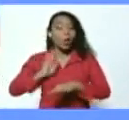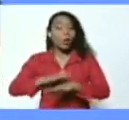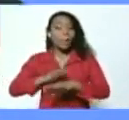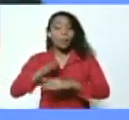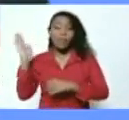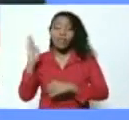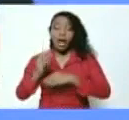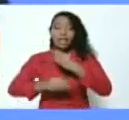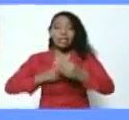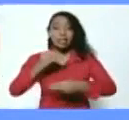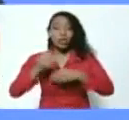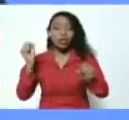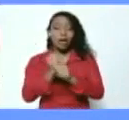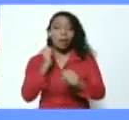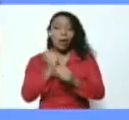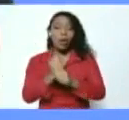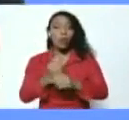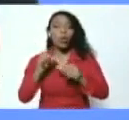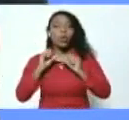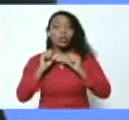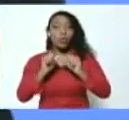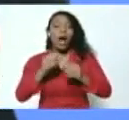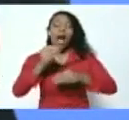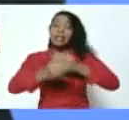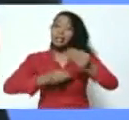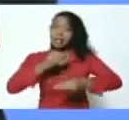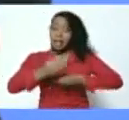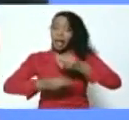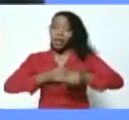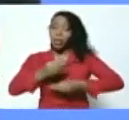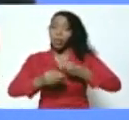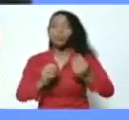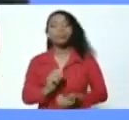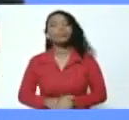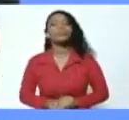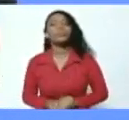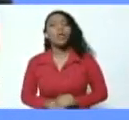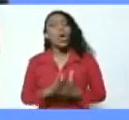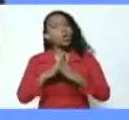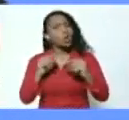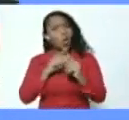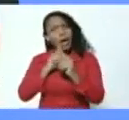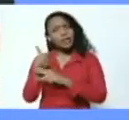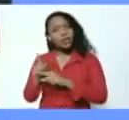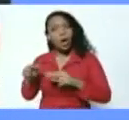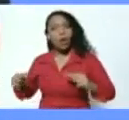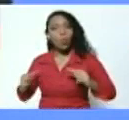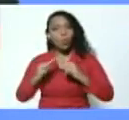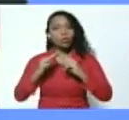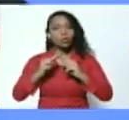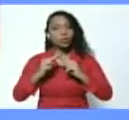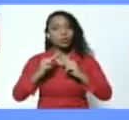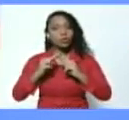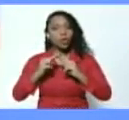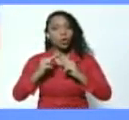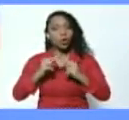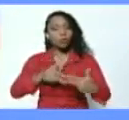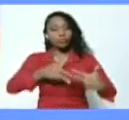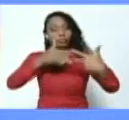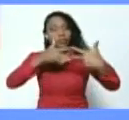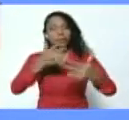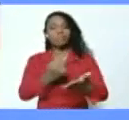venido haciendo y lo que vamos a continuar realizando. Todos esos encuentros virtuales,